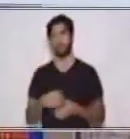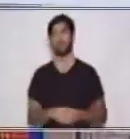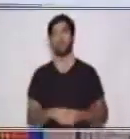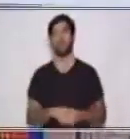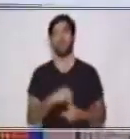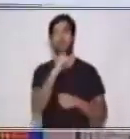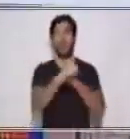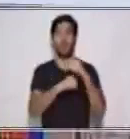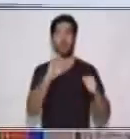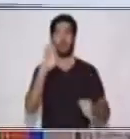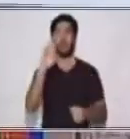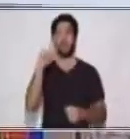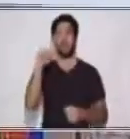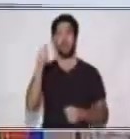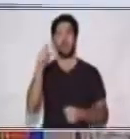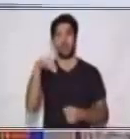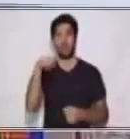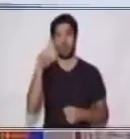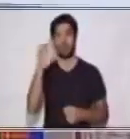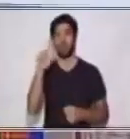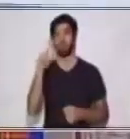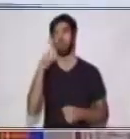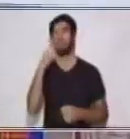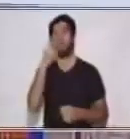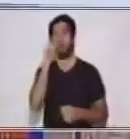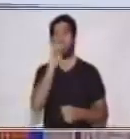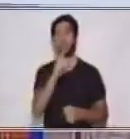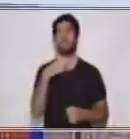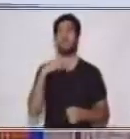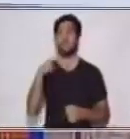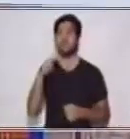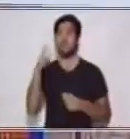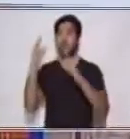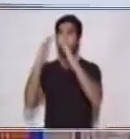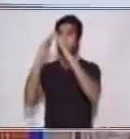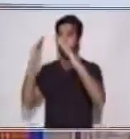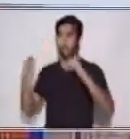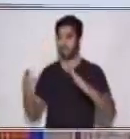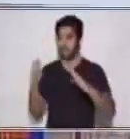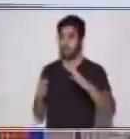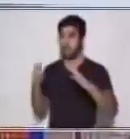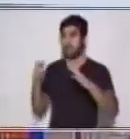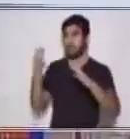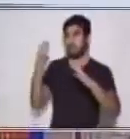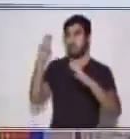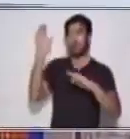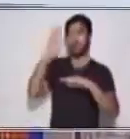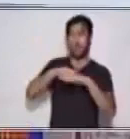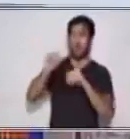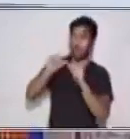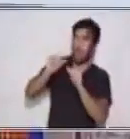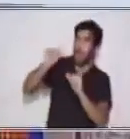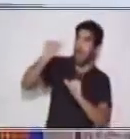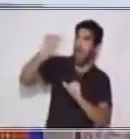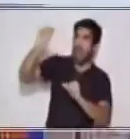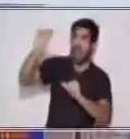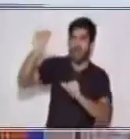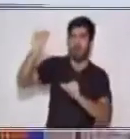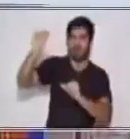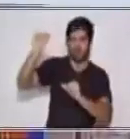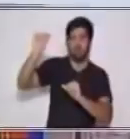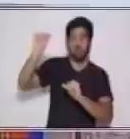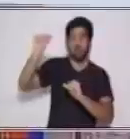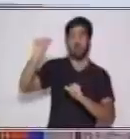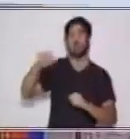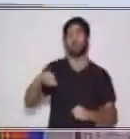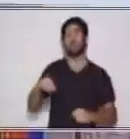Fernando es una de las personas que intenta subir a la cima del Everest, la montaña más alta de la Tierra. Pienso que